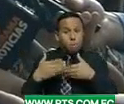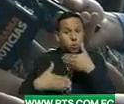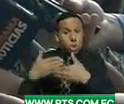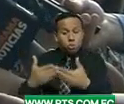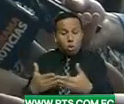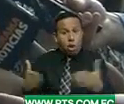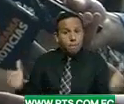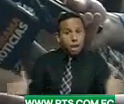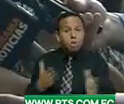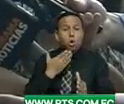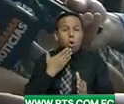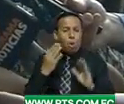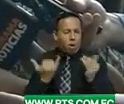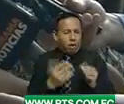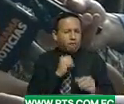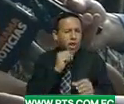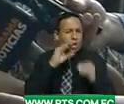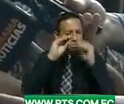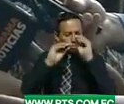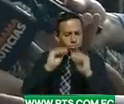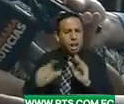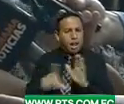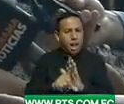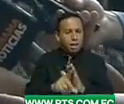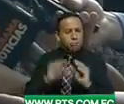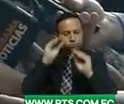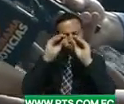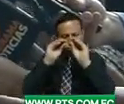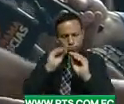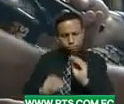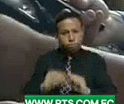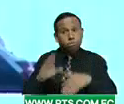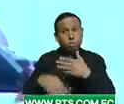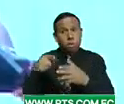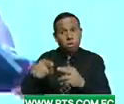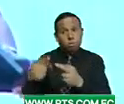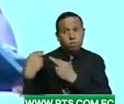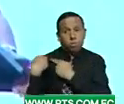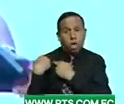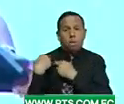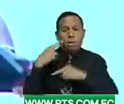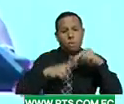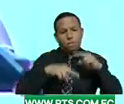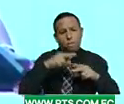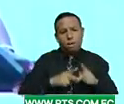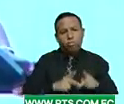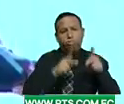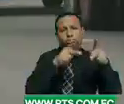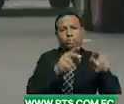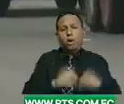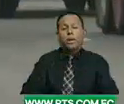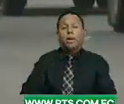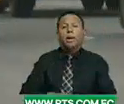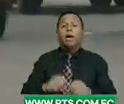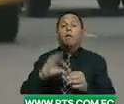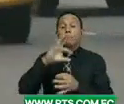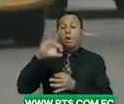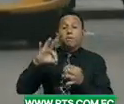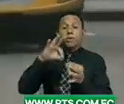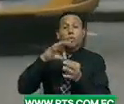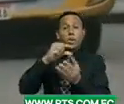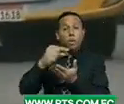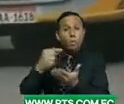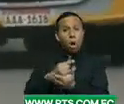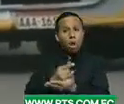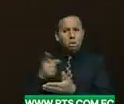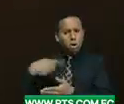el esquema legal todavía, pero en eso estamos avanzando. Esa sería la idea, una concesión a largo plazo. Desde la prefectura del Guayas se respaldó el